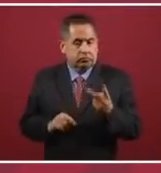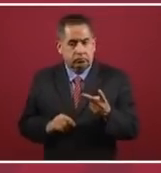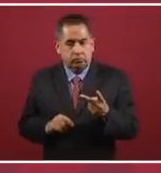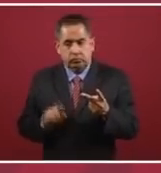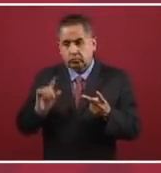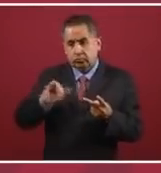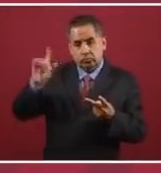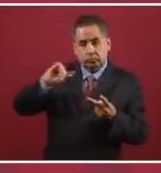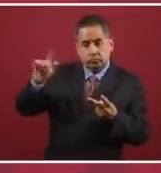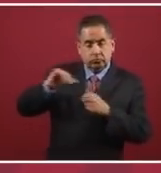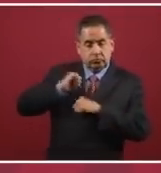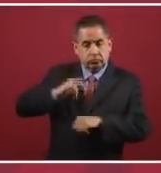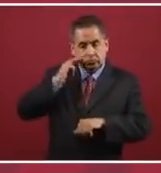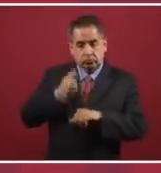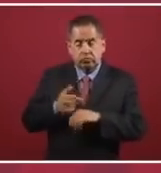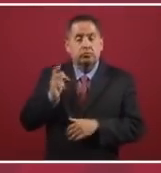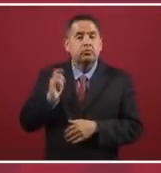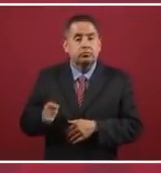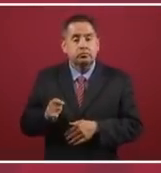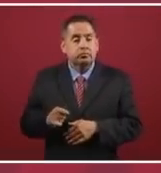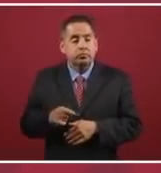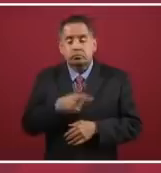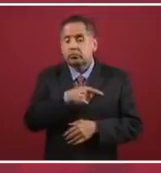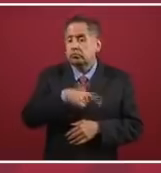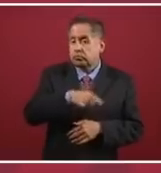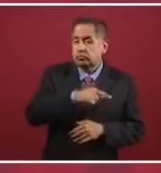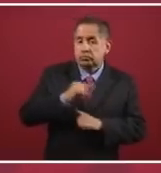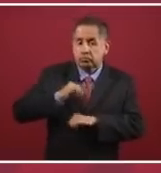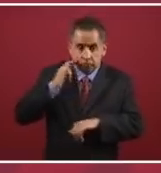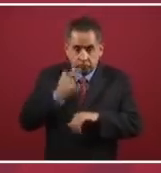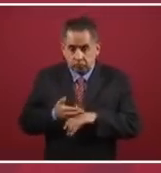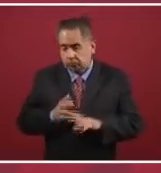las autoridades las que tienen que